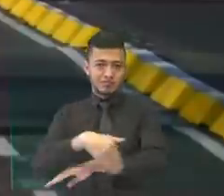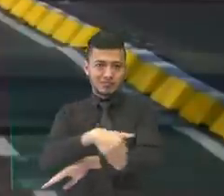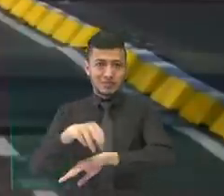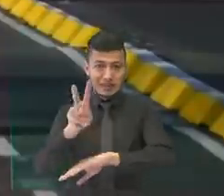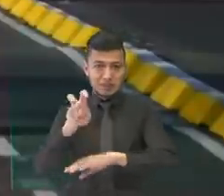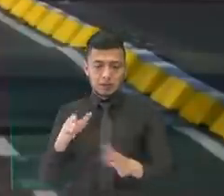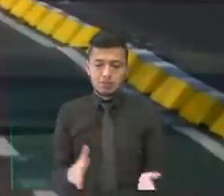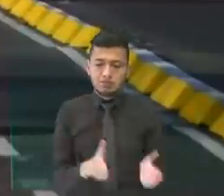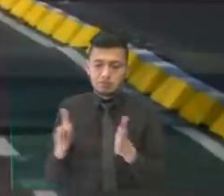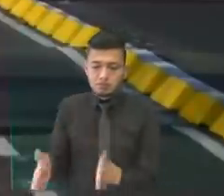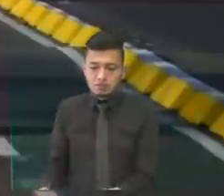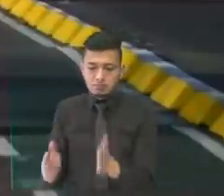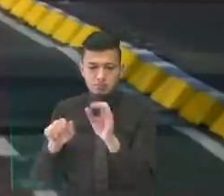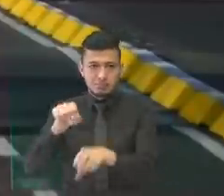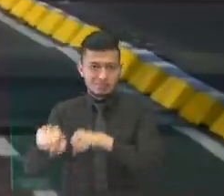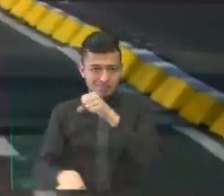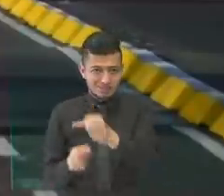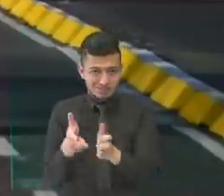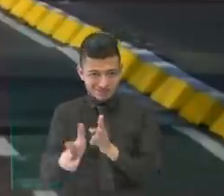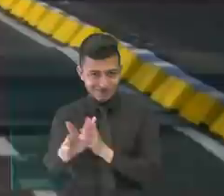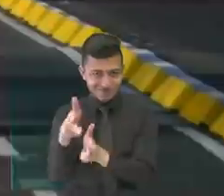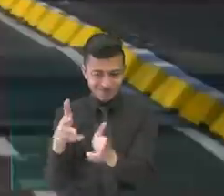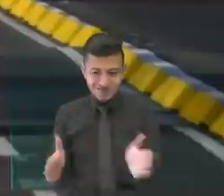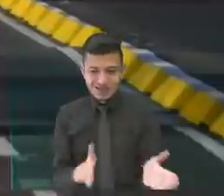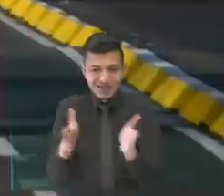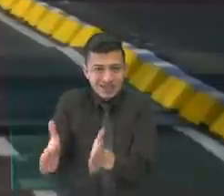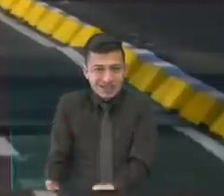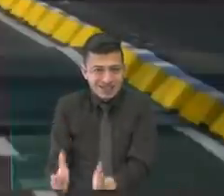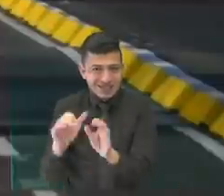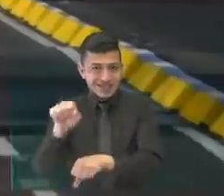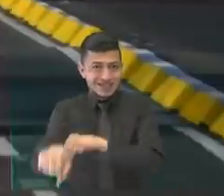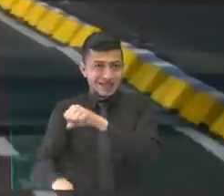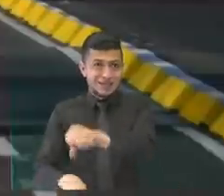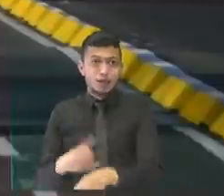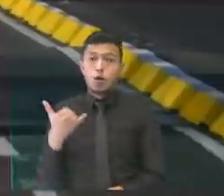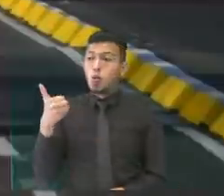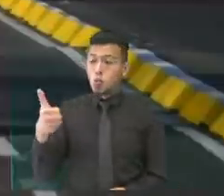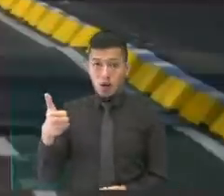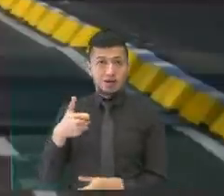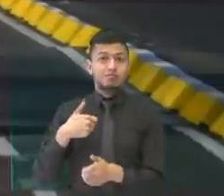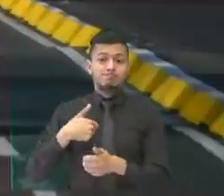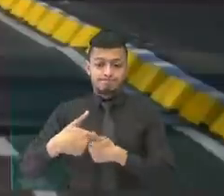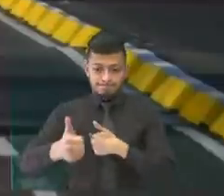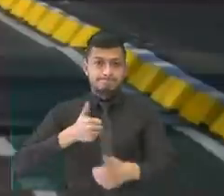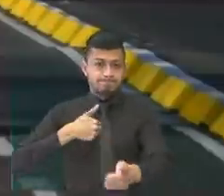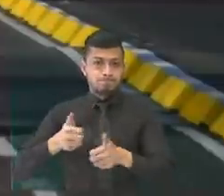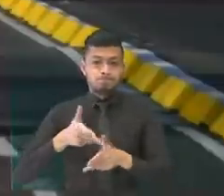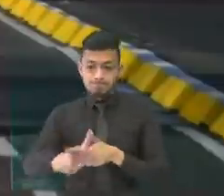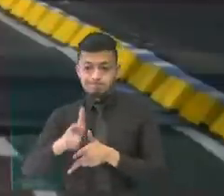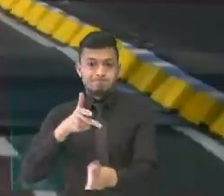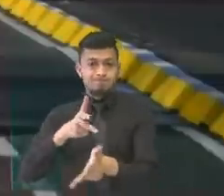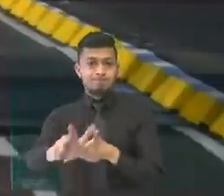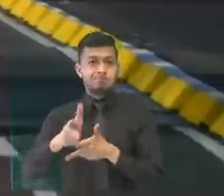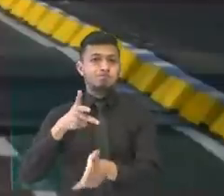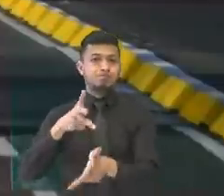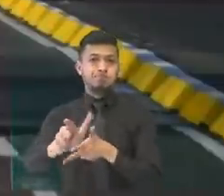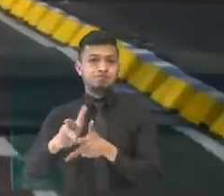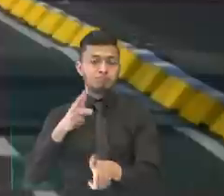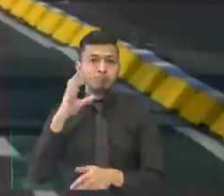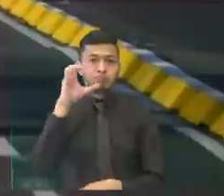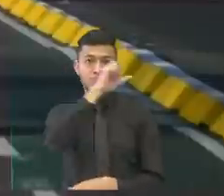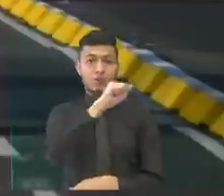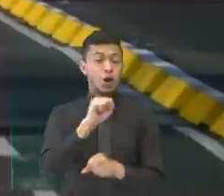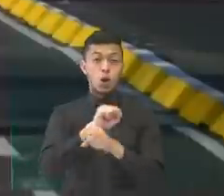bicicarril que hoy tiene una muy buena movilidad. De hecho, ya supera el número de viajes en el pico de la